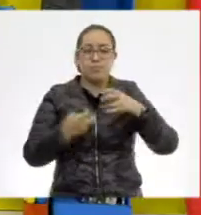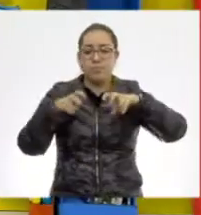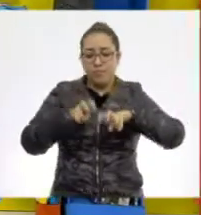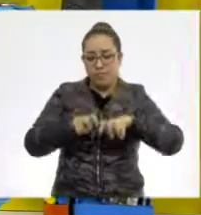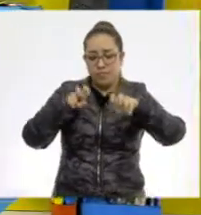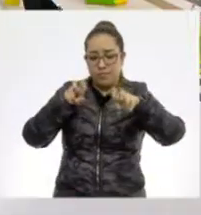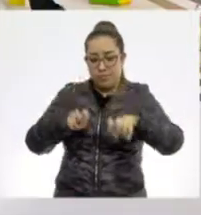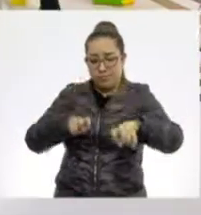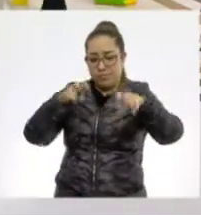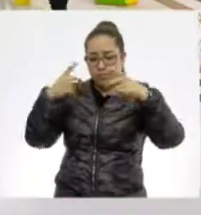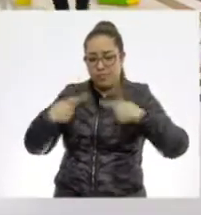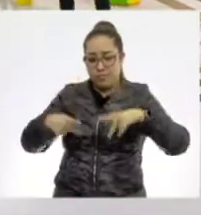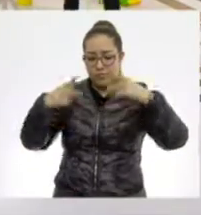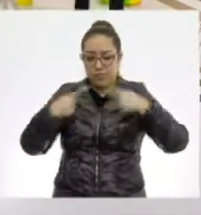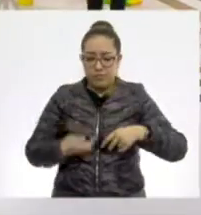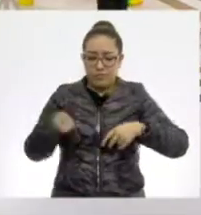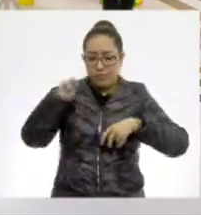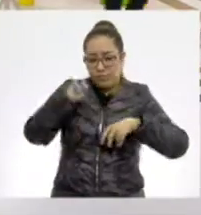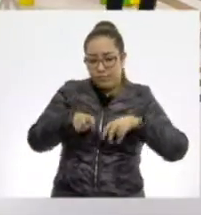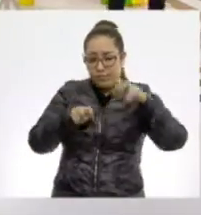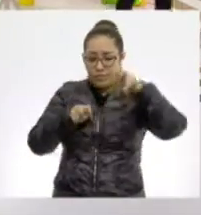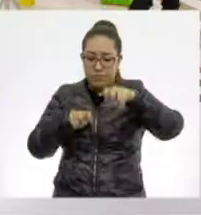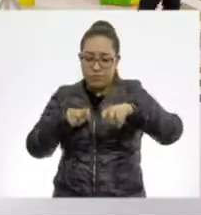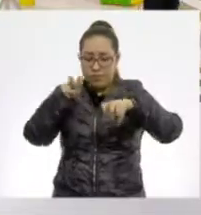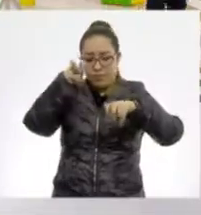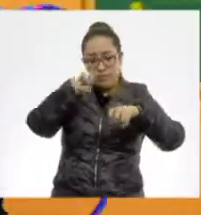sentados en ahora sí.